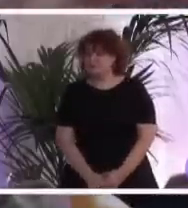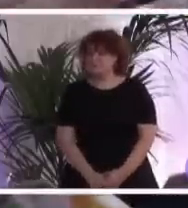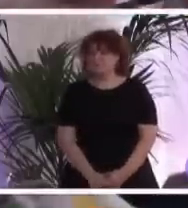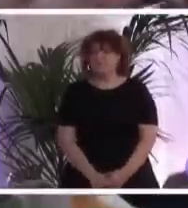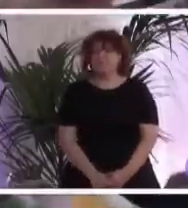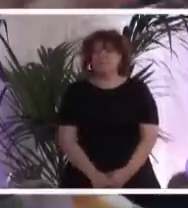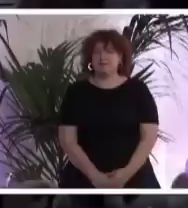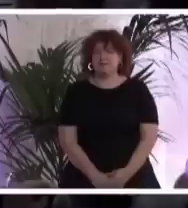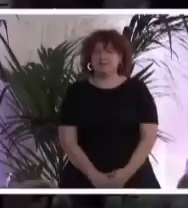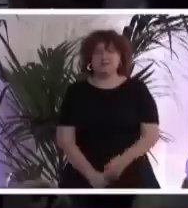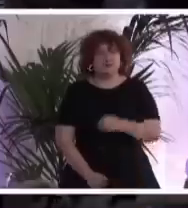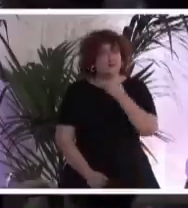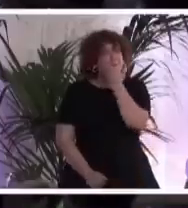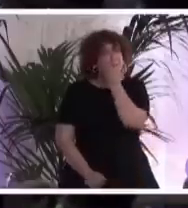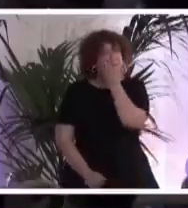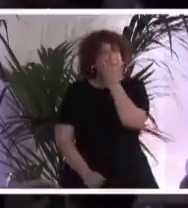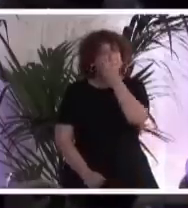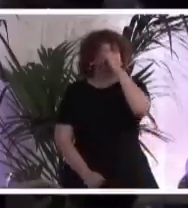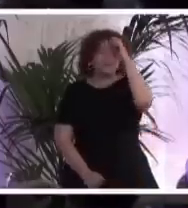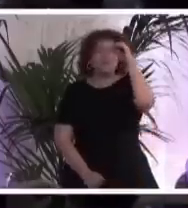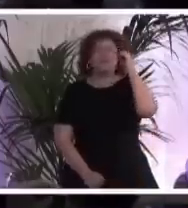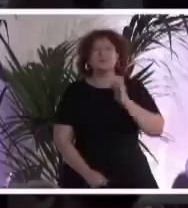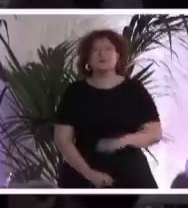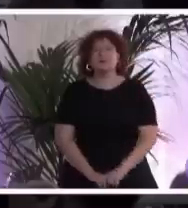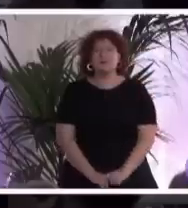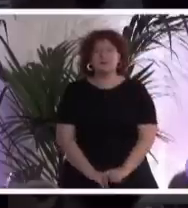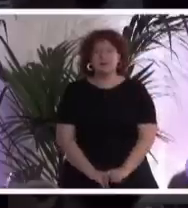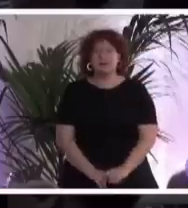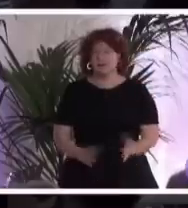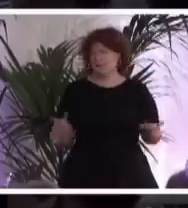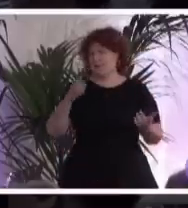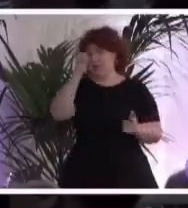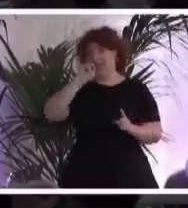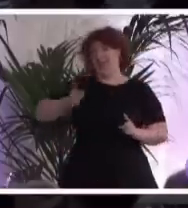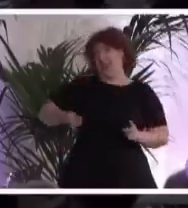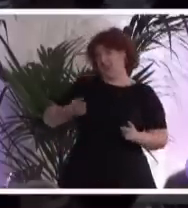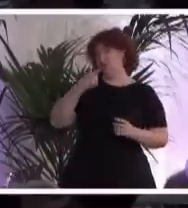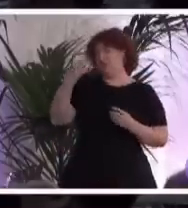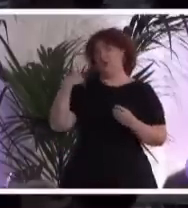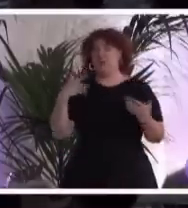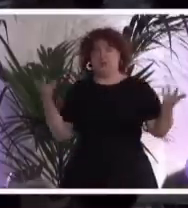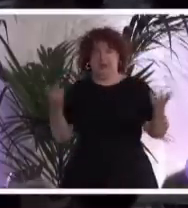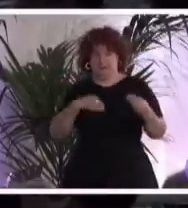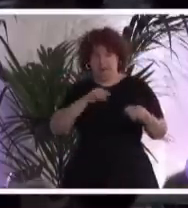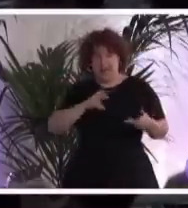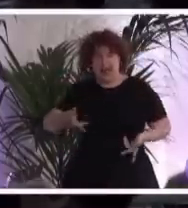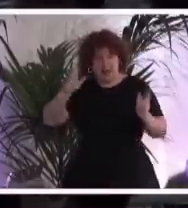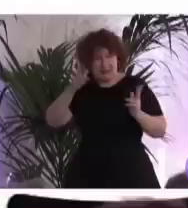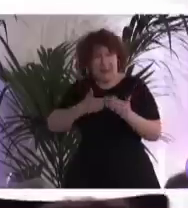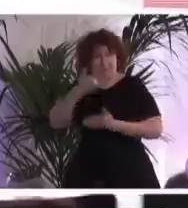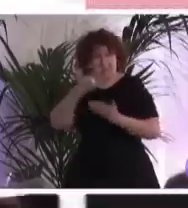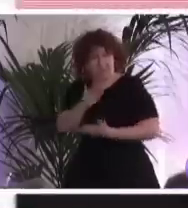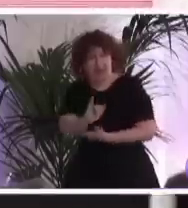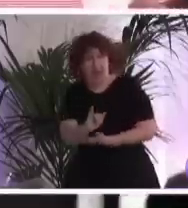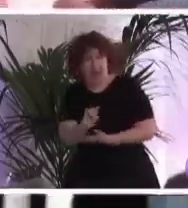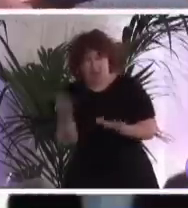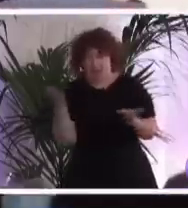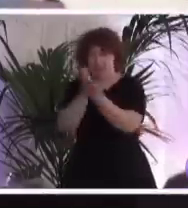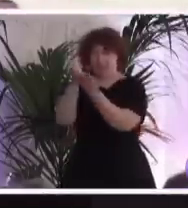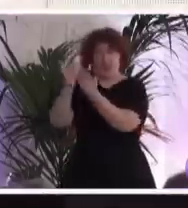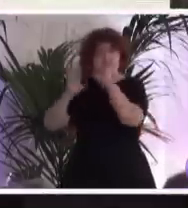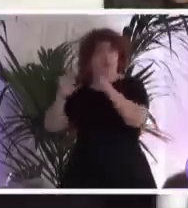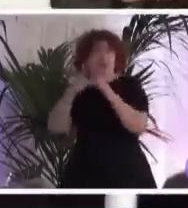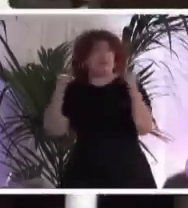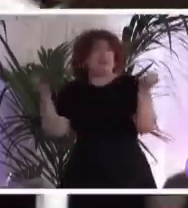entonces me pregunta pero si en España hay libertad de prensa Por qué los medios de comunicación no han publicado